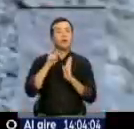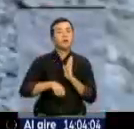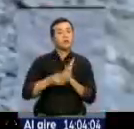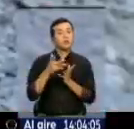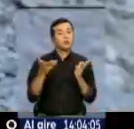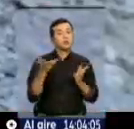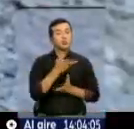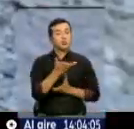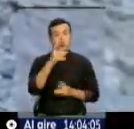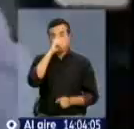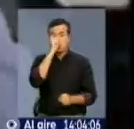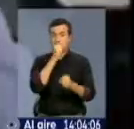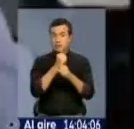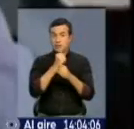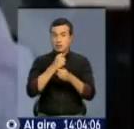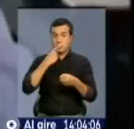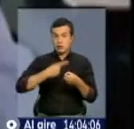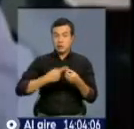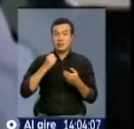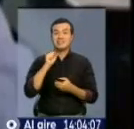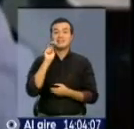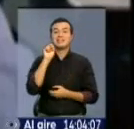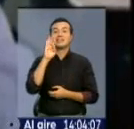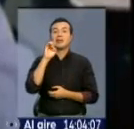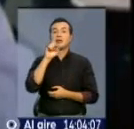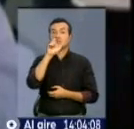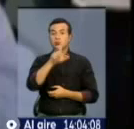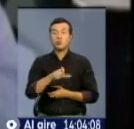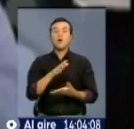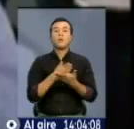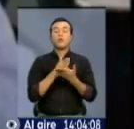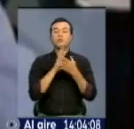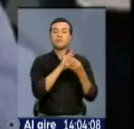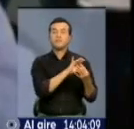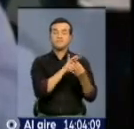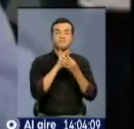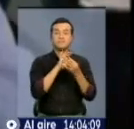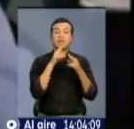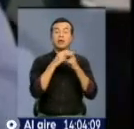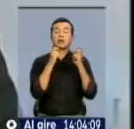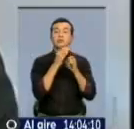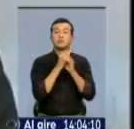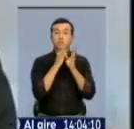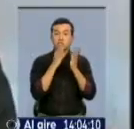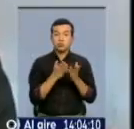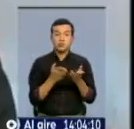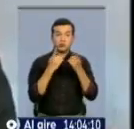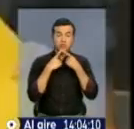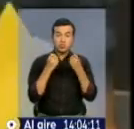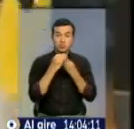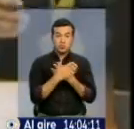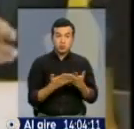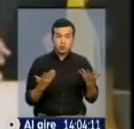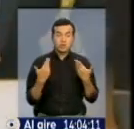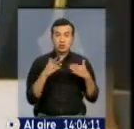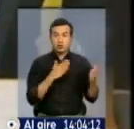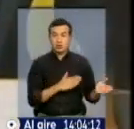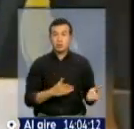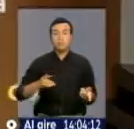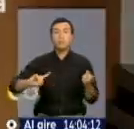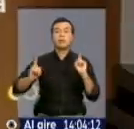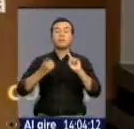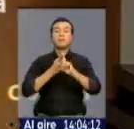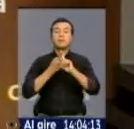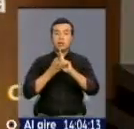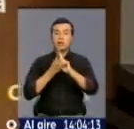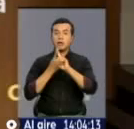posiblemente trabaja en la ciudad capital. Según Santos, este abogado mantenía una relación cercana con el exfuncionario e incluso habría organizado el primer acercamiento en